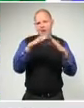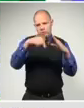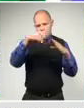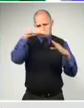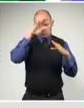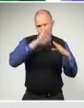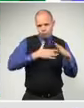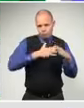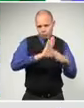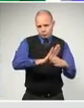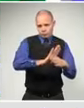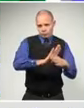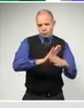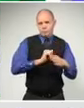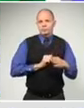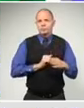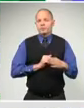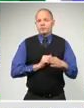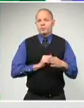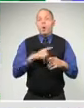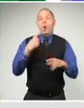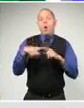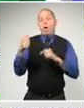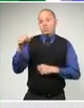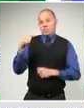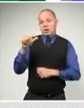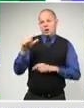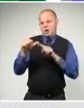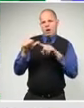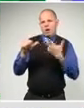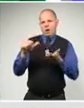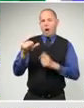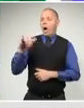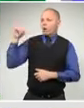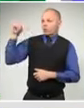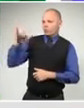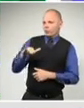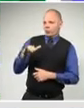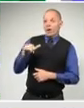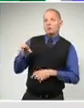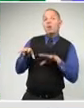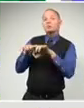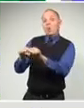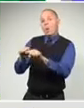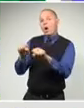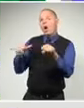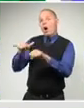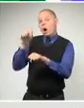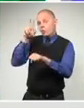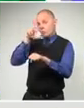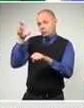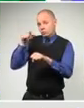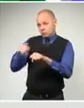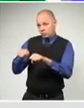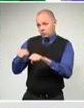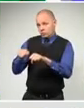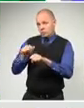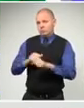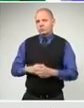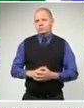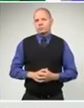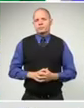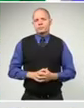de nuestro país. Y 10 de los 1.029 diagnosticados, pues son casos importados